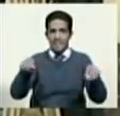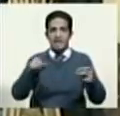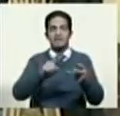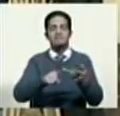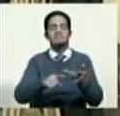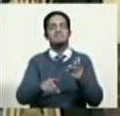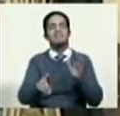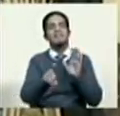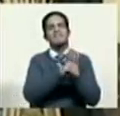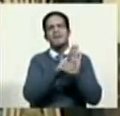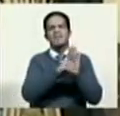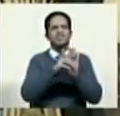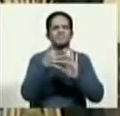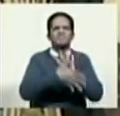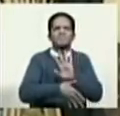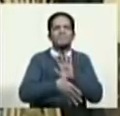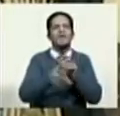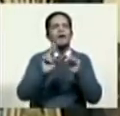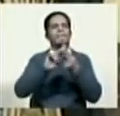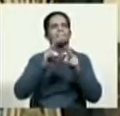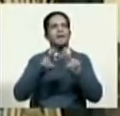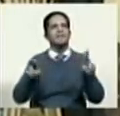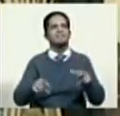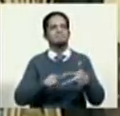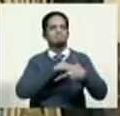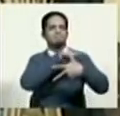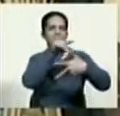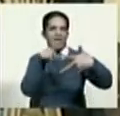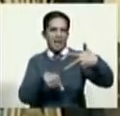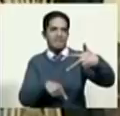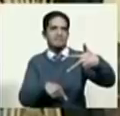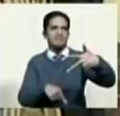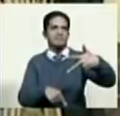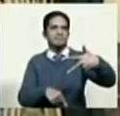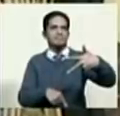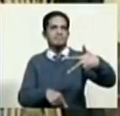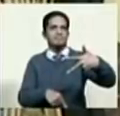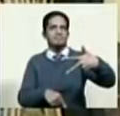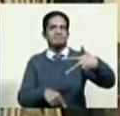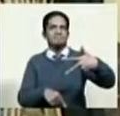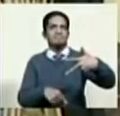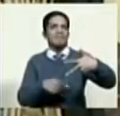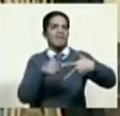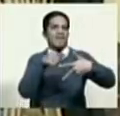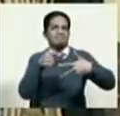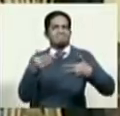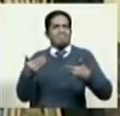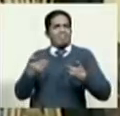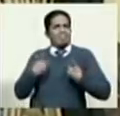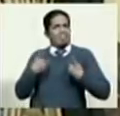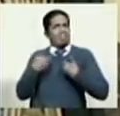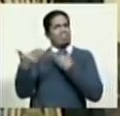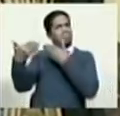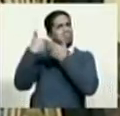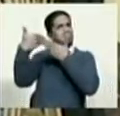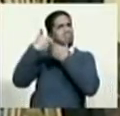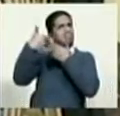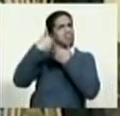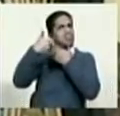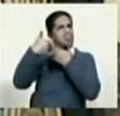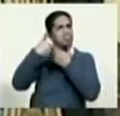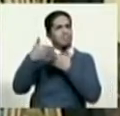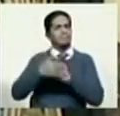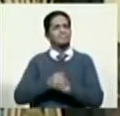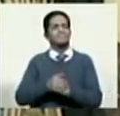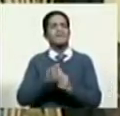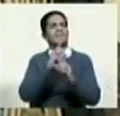paz. Tres elementos que están siendo sometidos a acoso, a agresión permanente. La